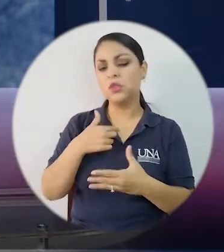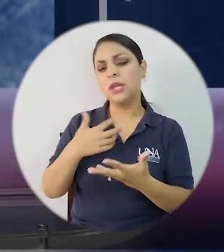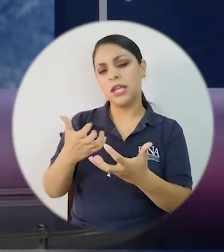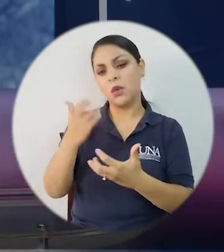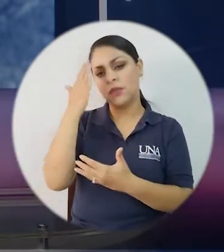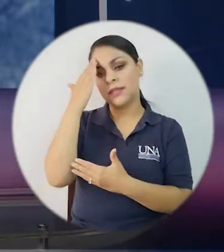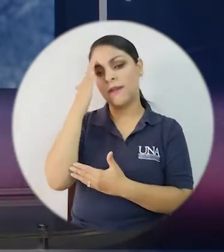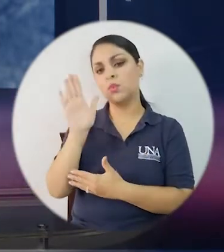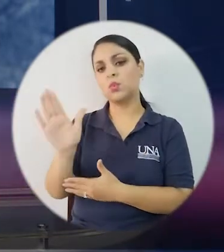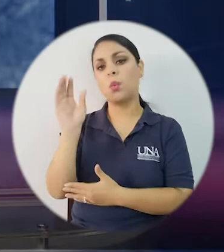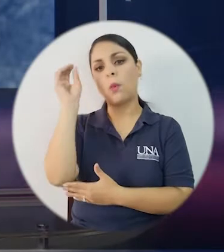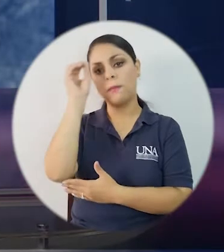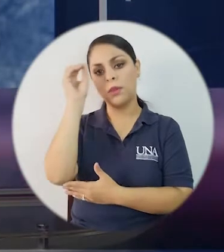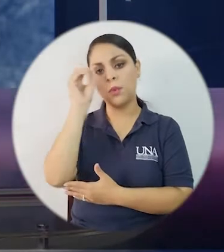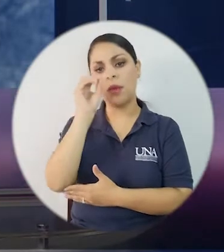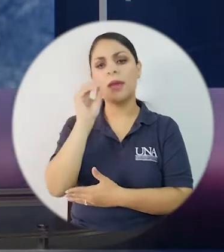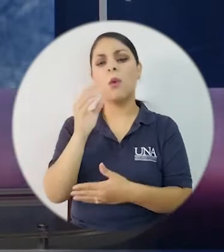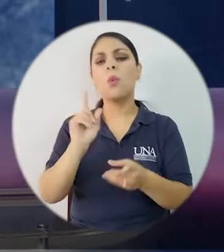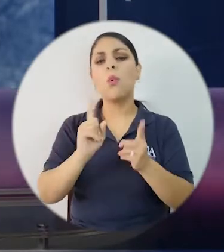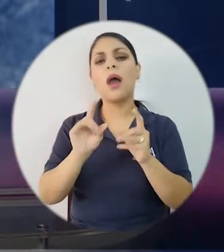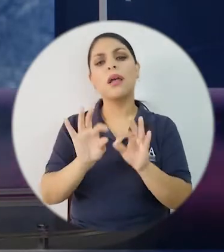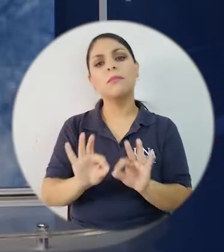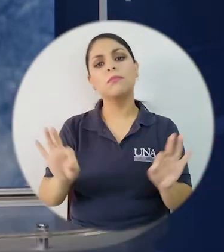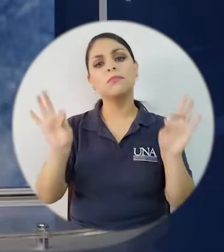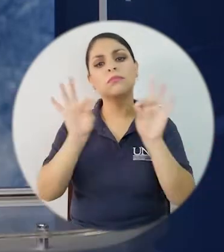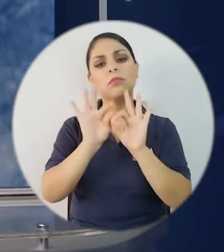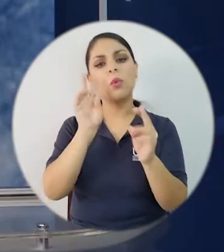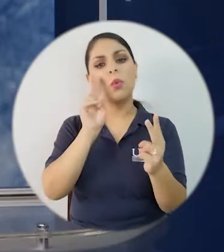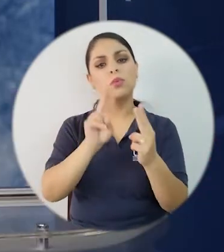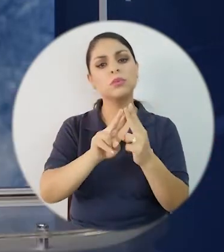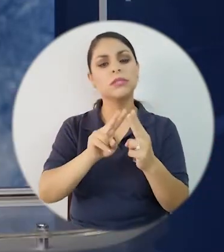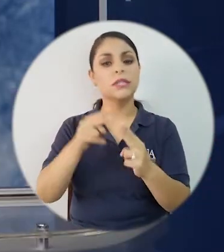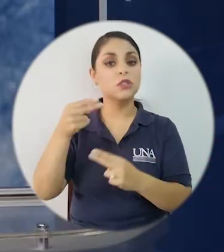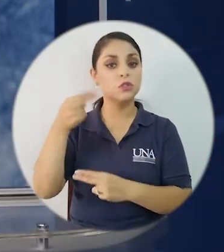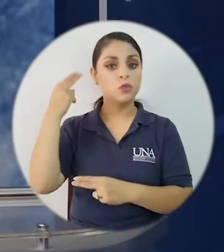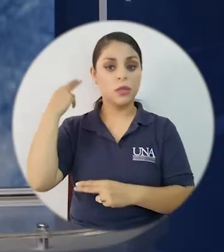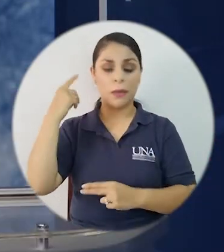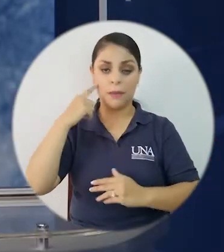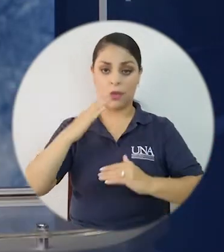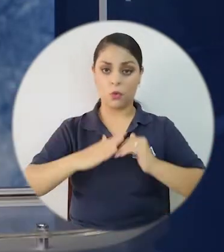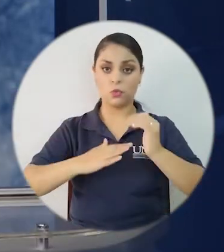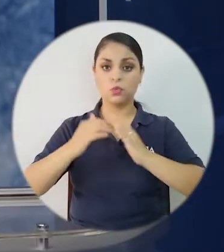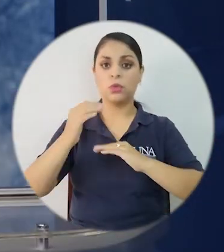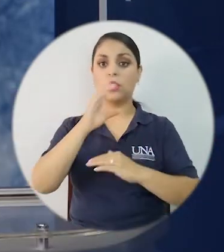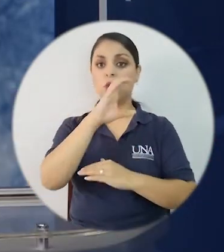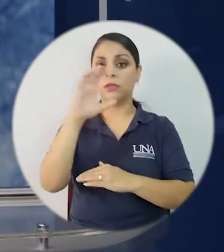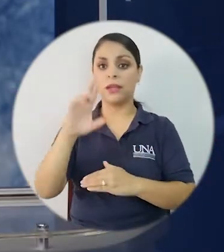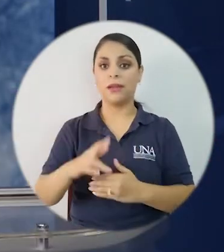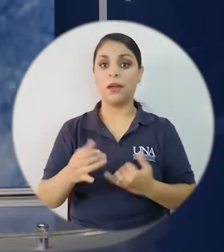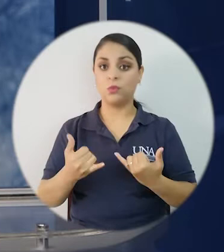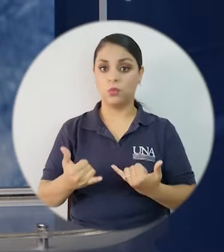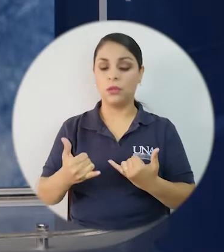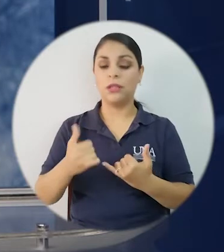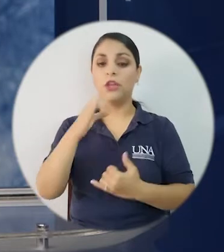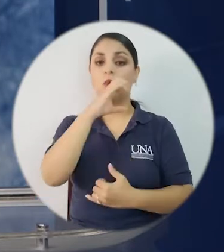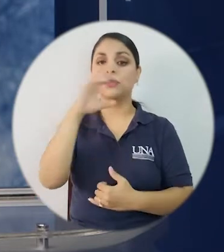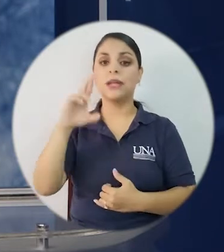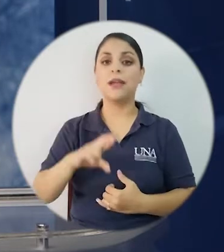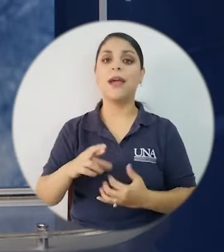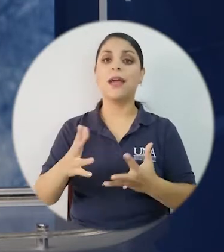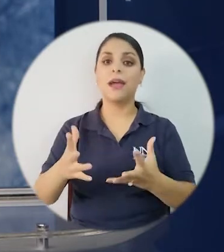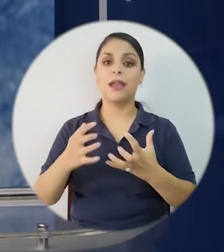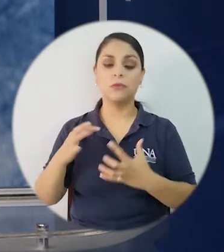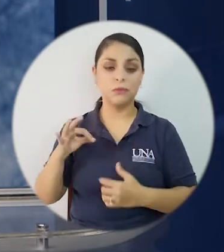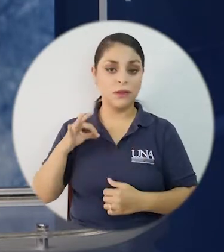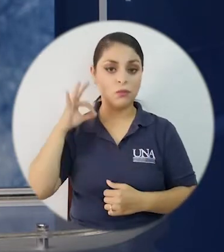sobre la importancia de conocer la historia para construir la Costa Rica actual y con más razón la Costa